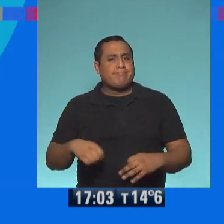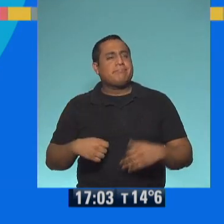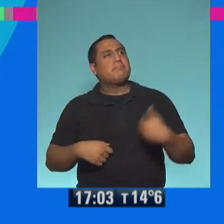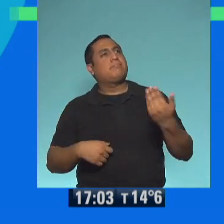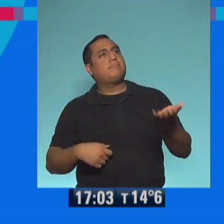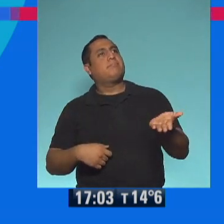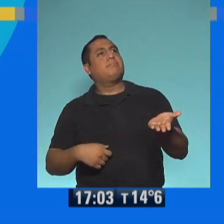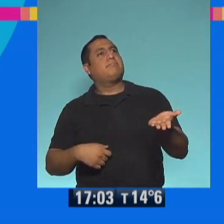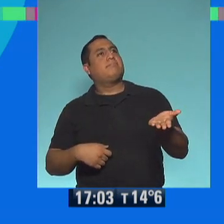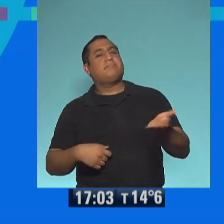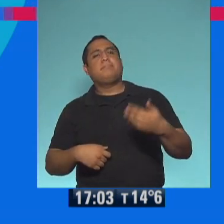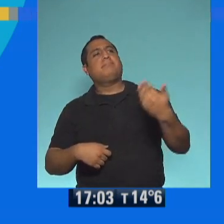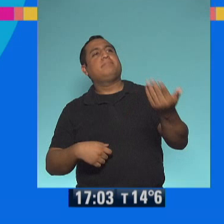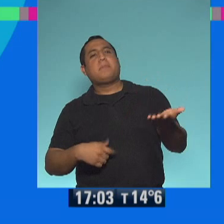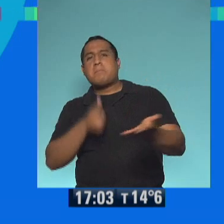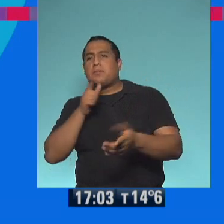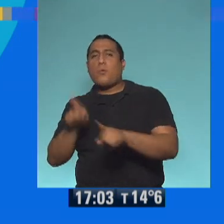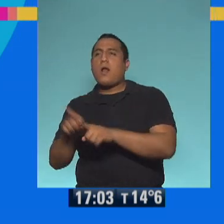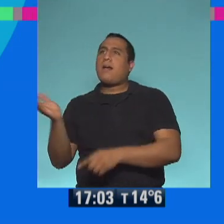sirve como una bandeja